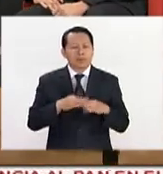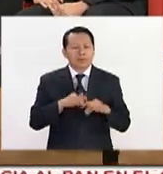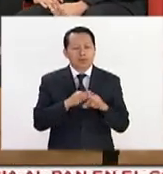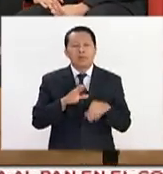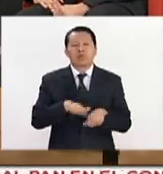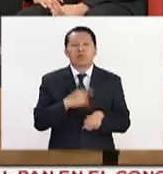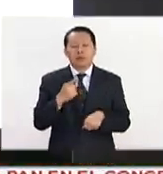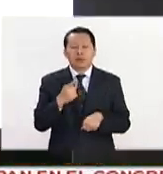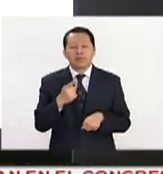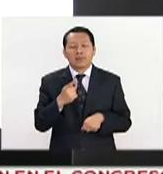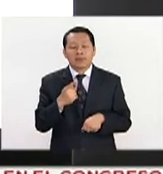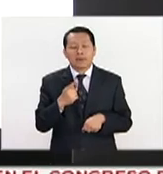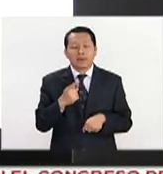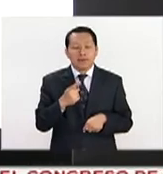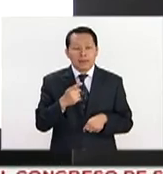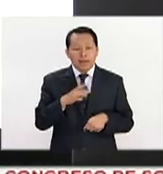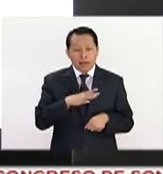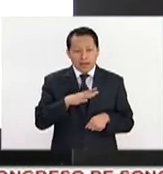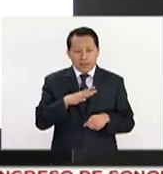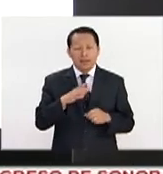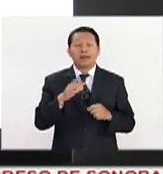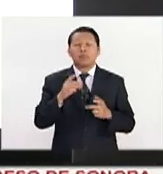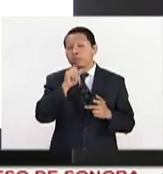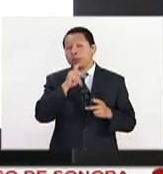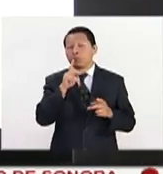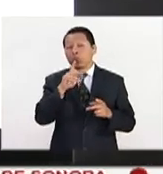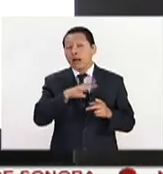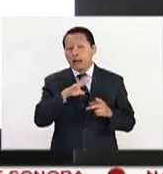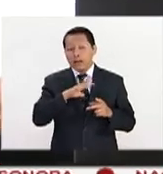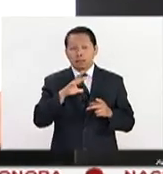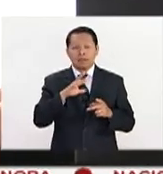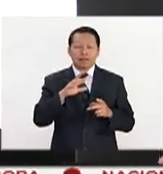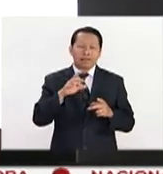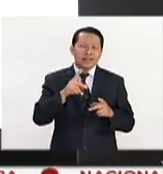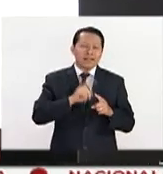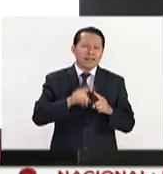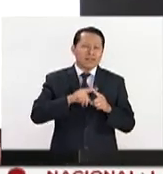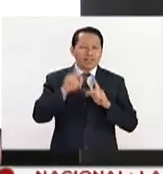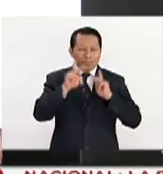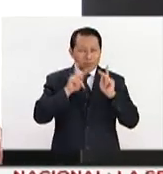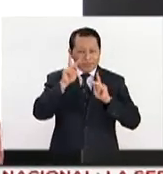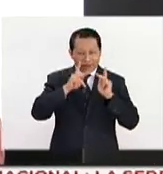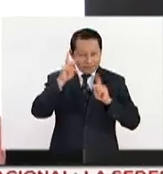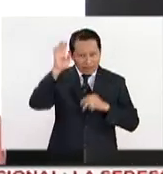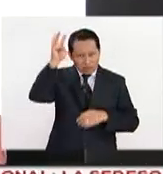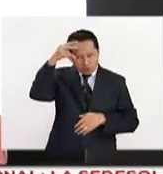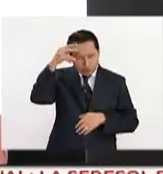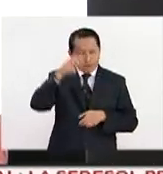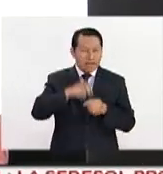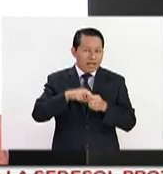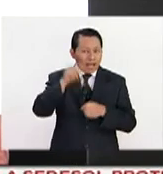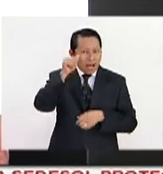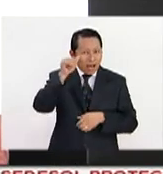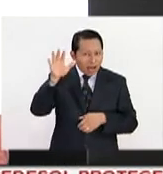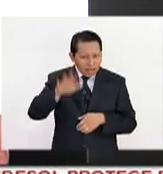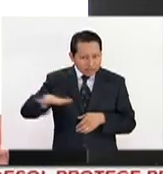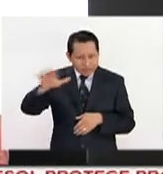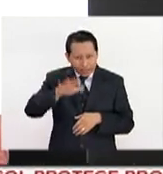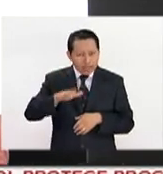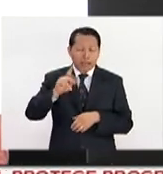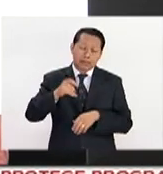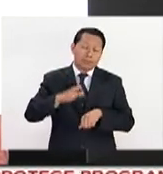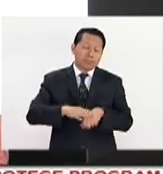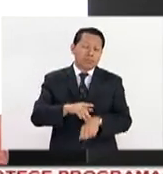porque precisamente esta gira que ha venido realizando Donald Trump en Asia, que por cierto es de la